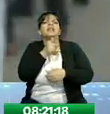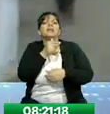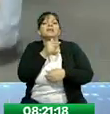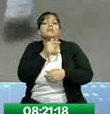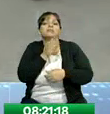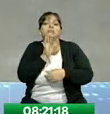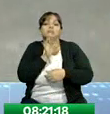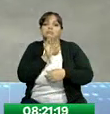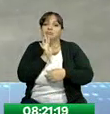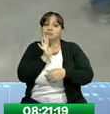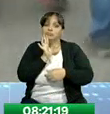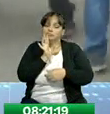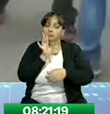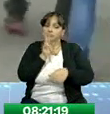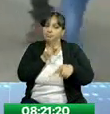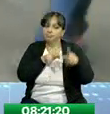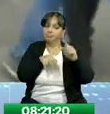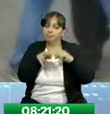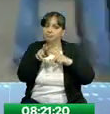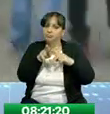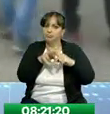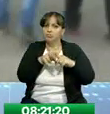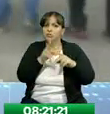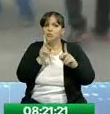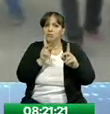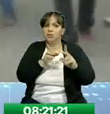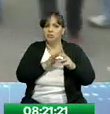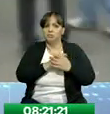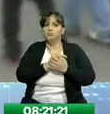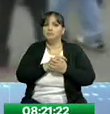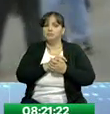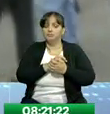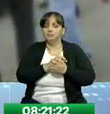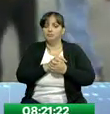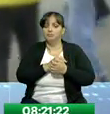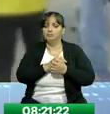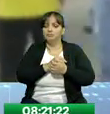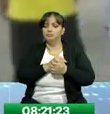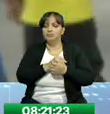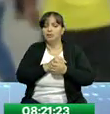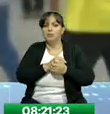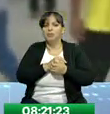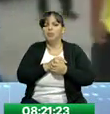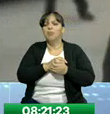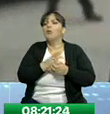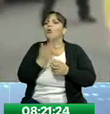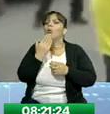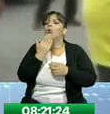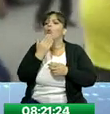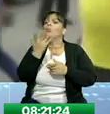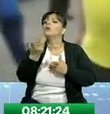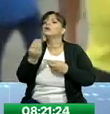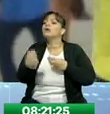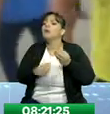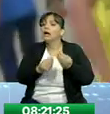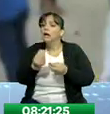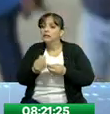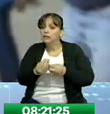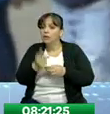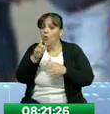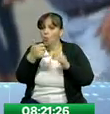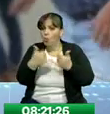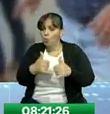realice ese evento si no habían los sustentos suficientes a última hora que no estaban cumpliendo